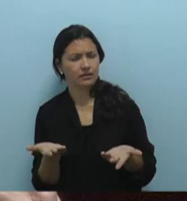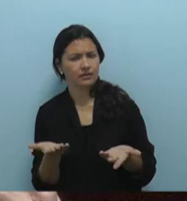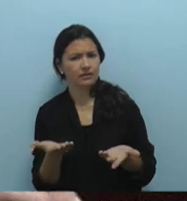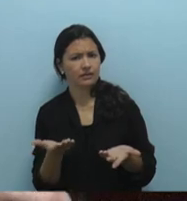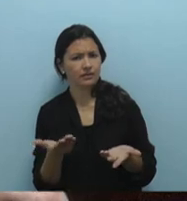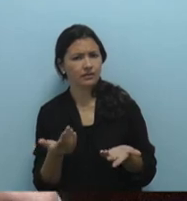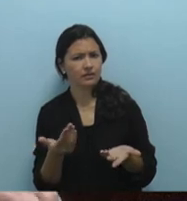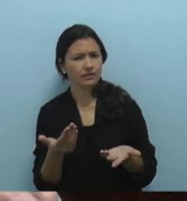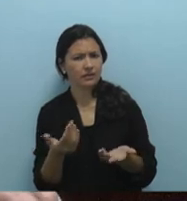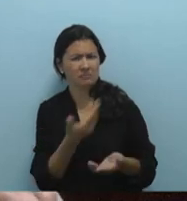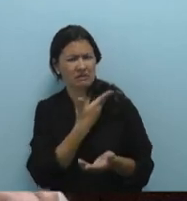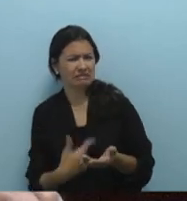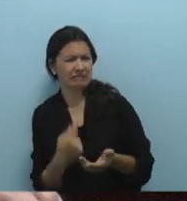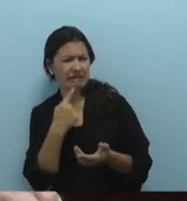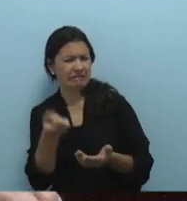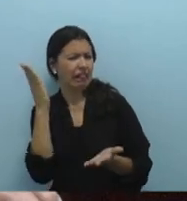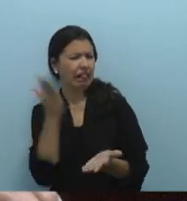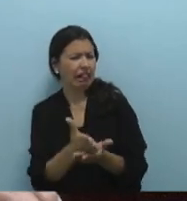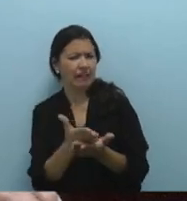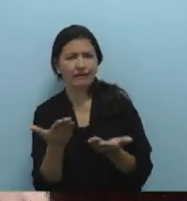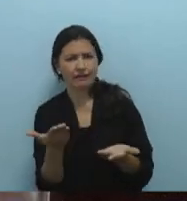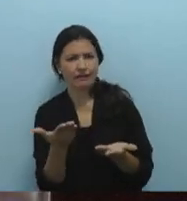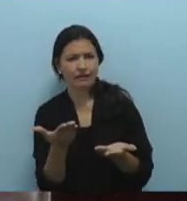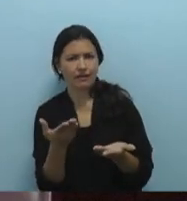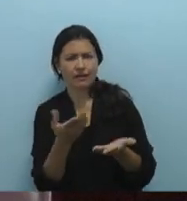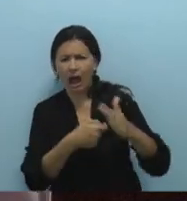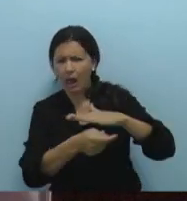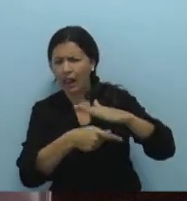los amenaza, los trata de ensobrados.